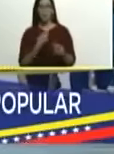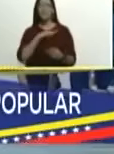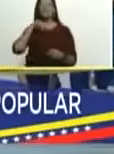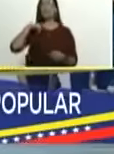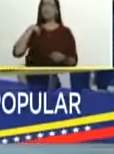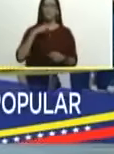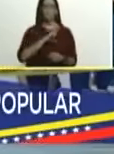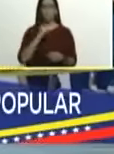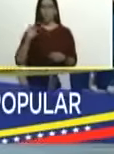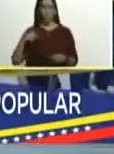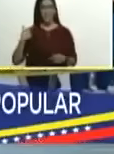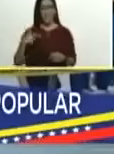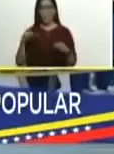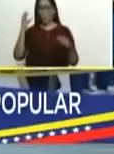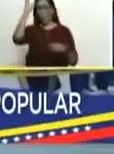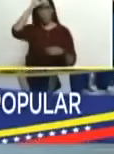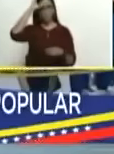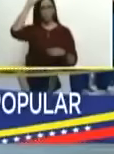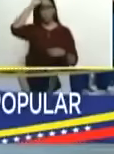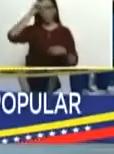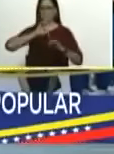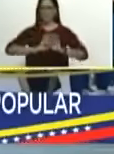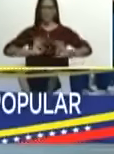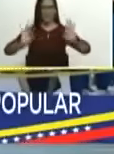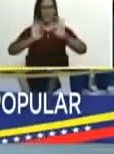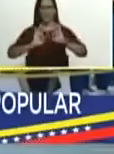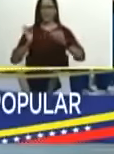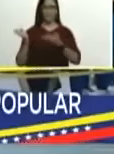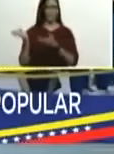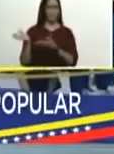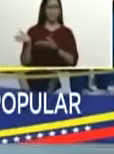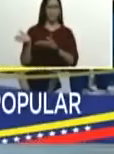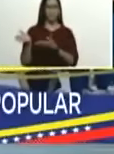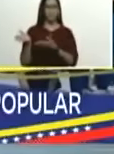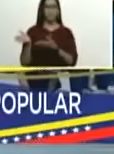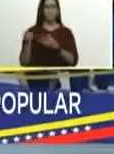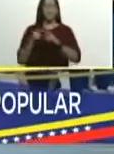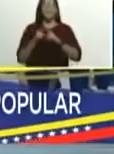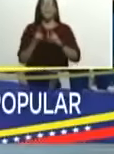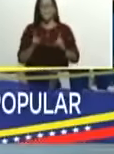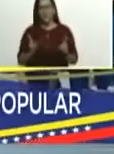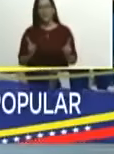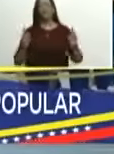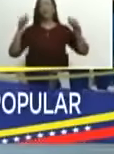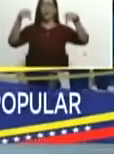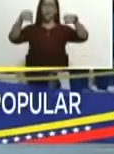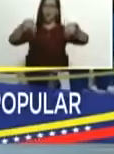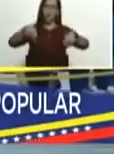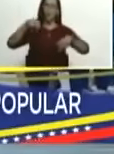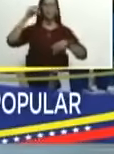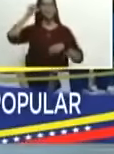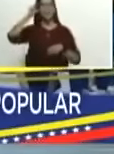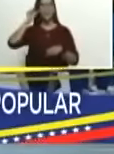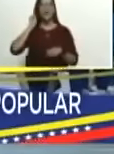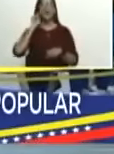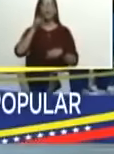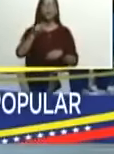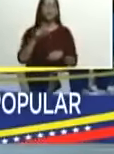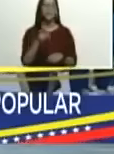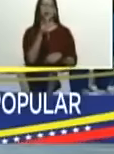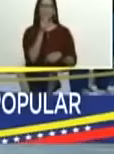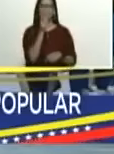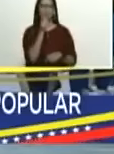no teníamos conocimiento de nada de esto. Sin embargo, hoy día usted nos puede